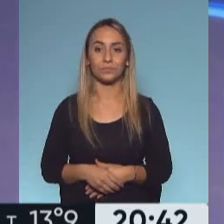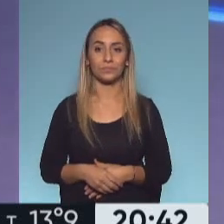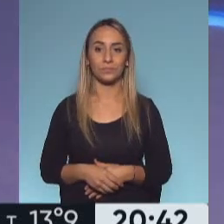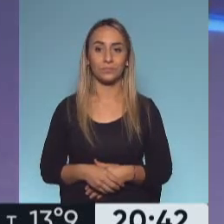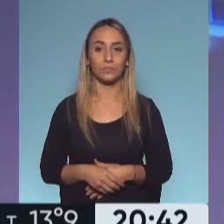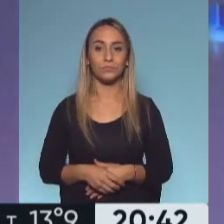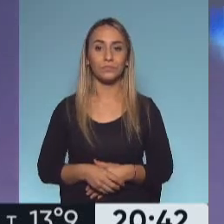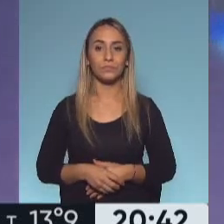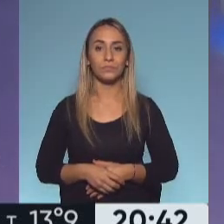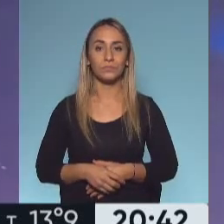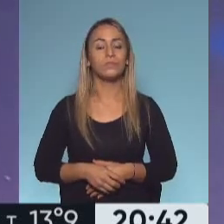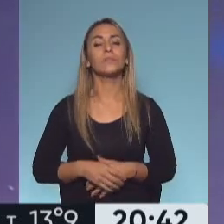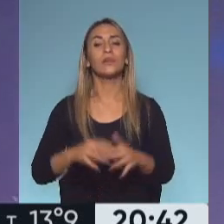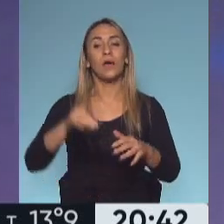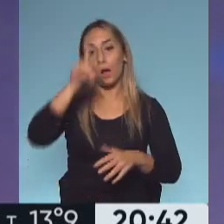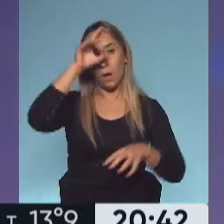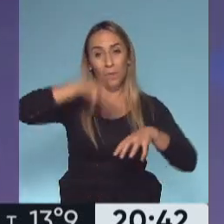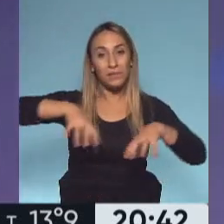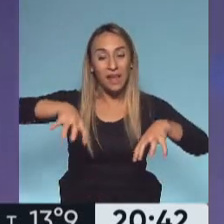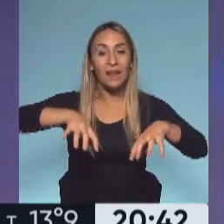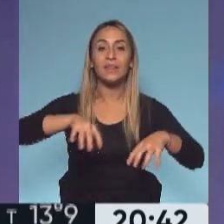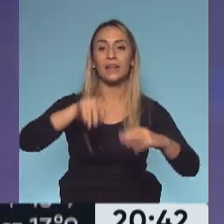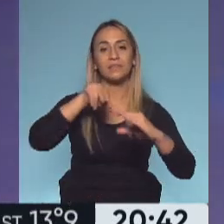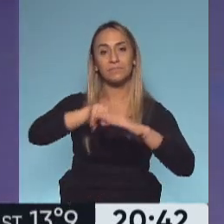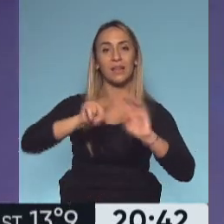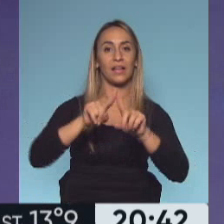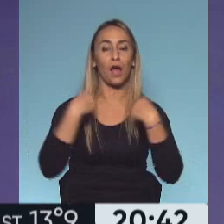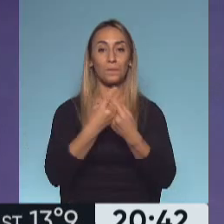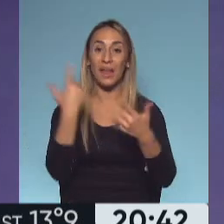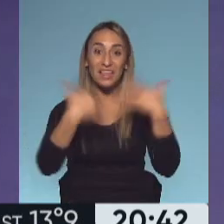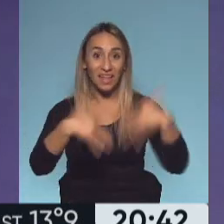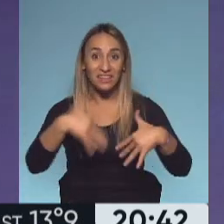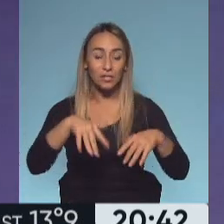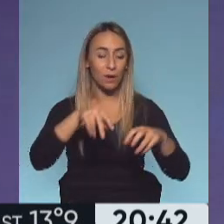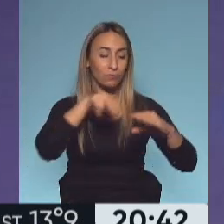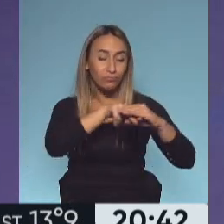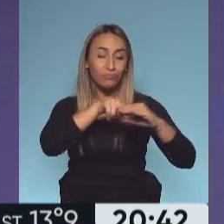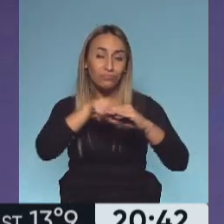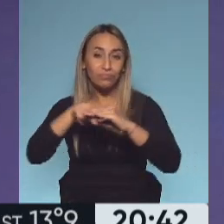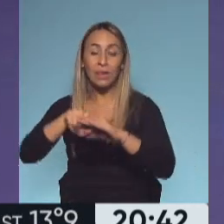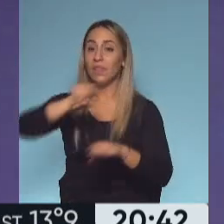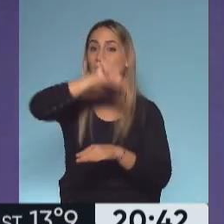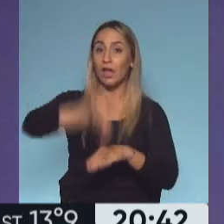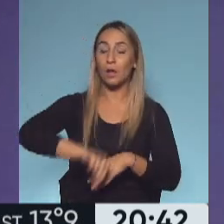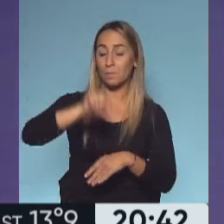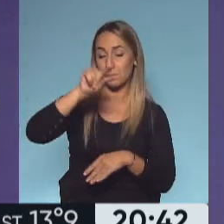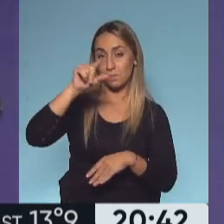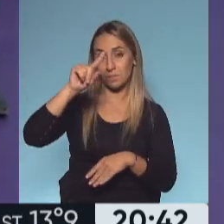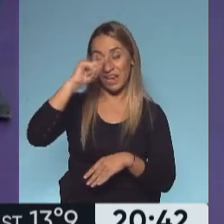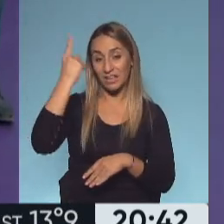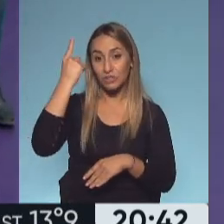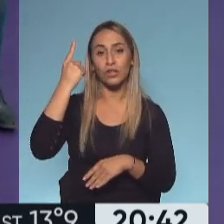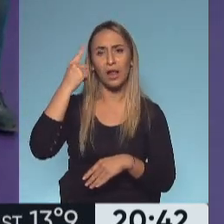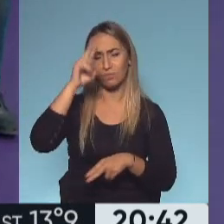El sistema de camas de terapia intensiva en el país está ocupado en un 68%, en el AMBA